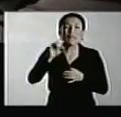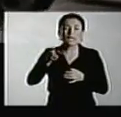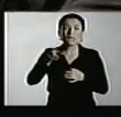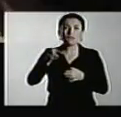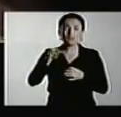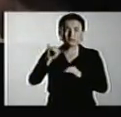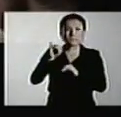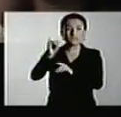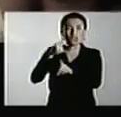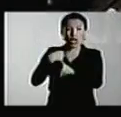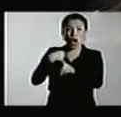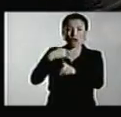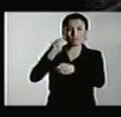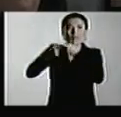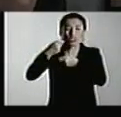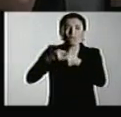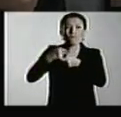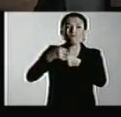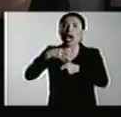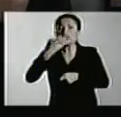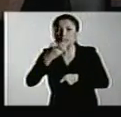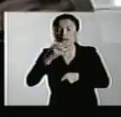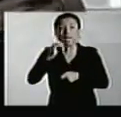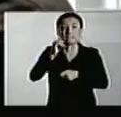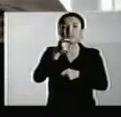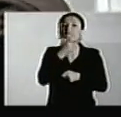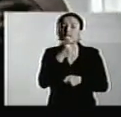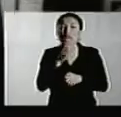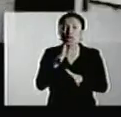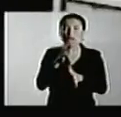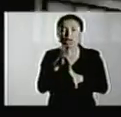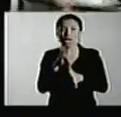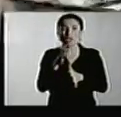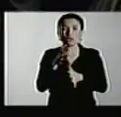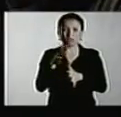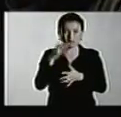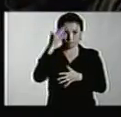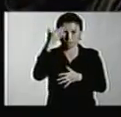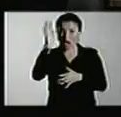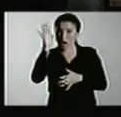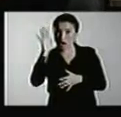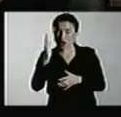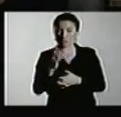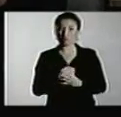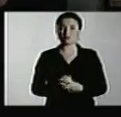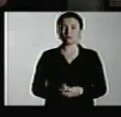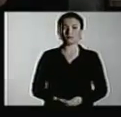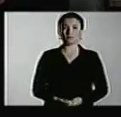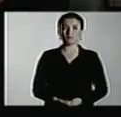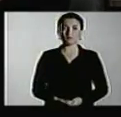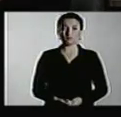Main Fruit, yes. ¿Qué? Yo vendo fruit. Yes. ¿Aló?